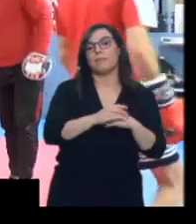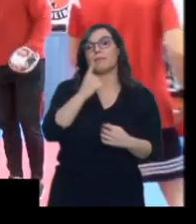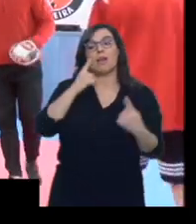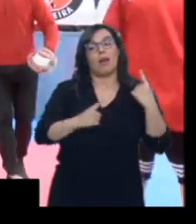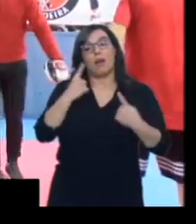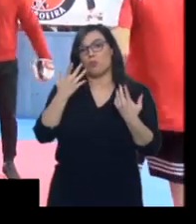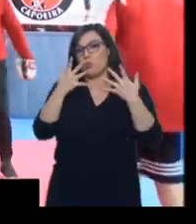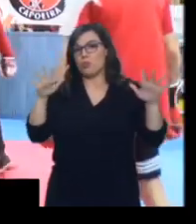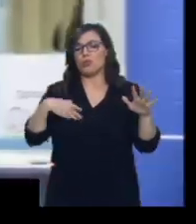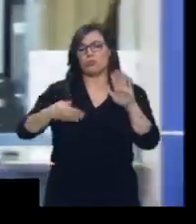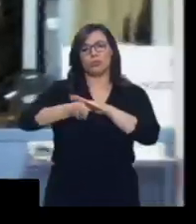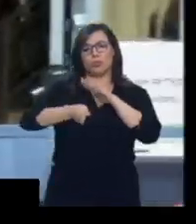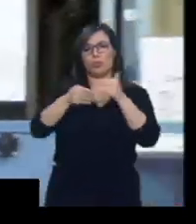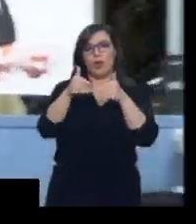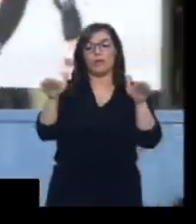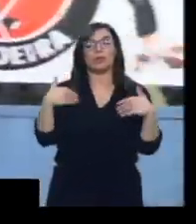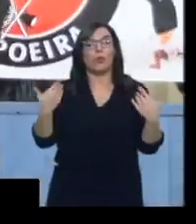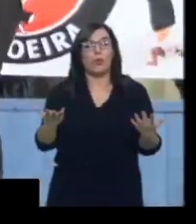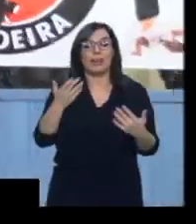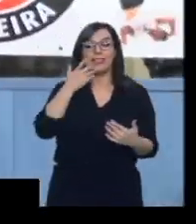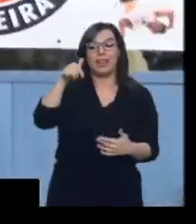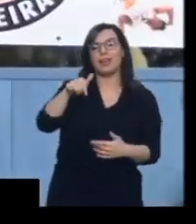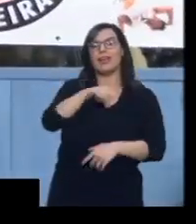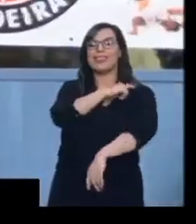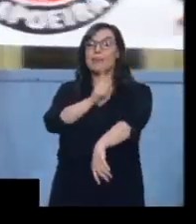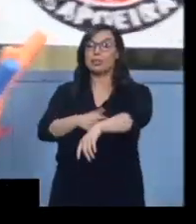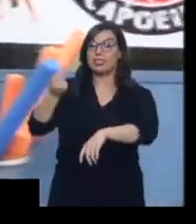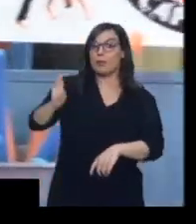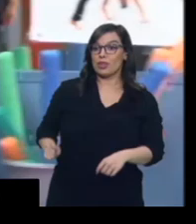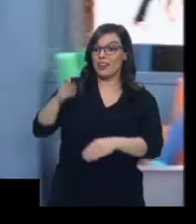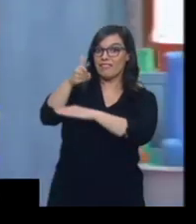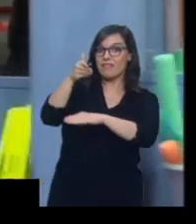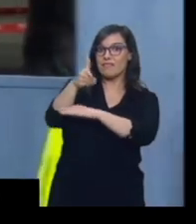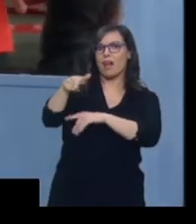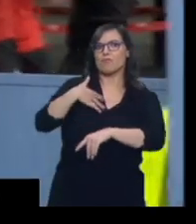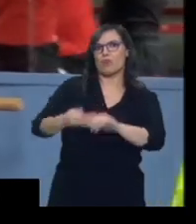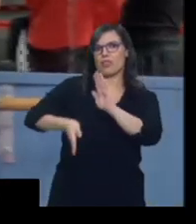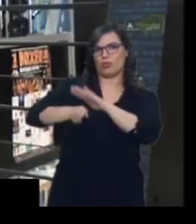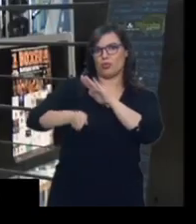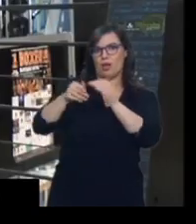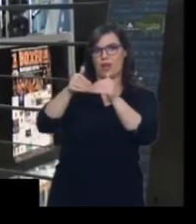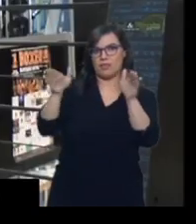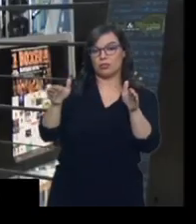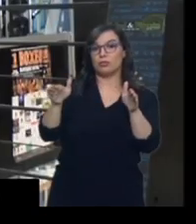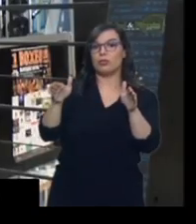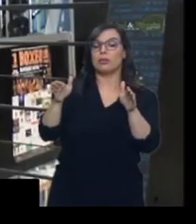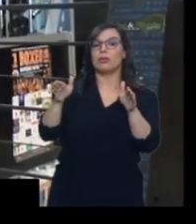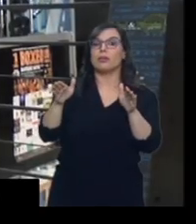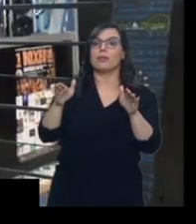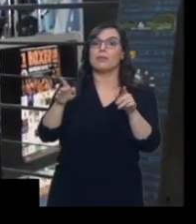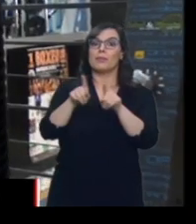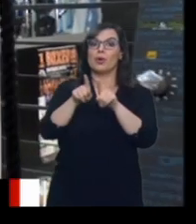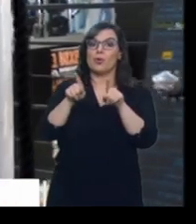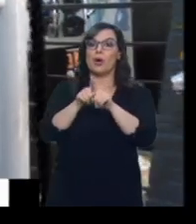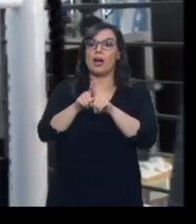se mantendrán abiertos. Son aquellos donde entrenan deportistas profesionales. Podrán seguir su actividad, pero no pueden